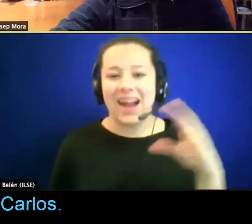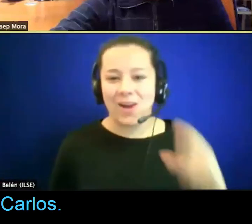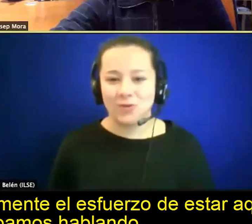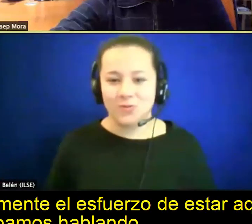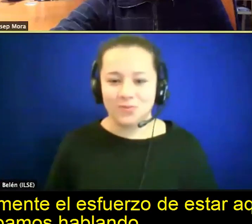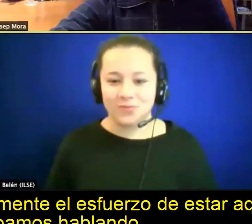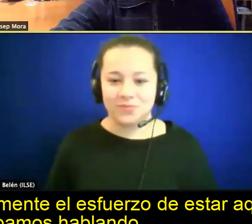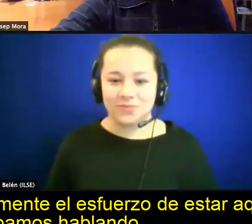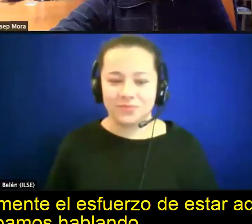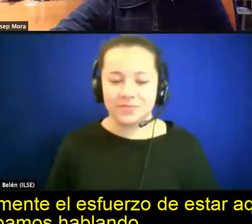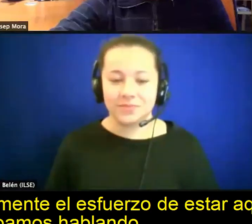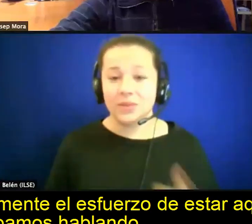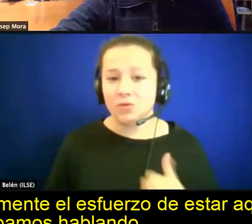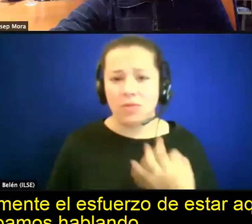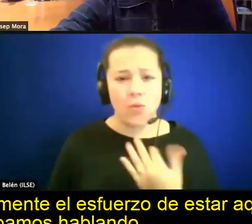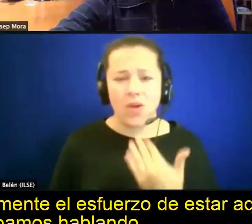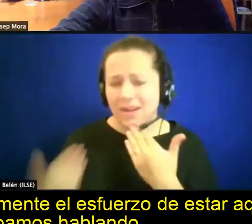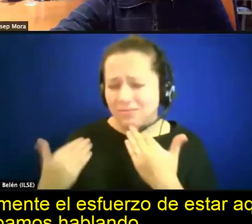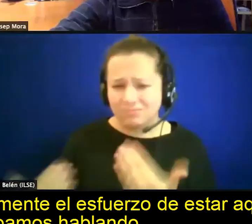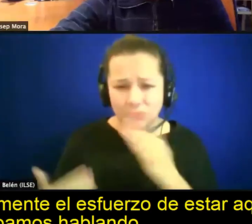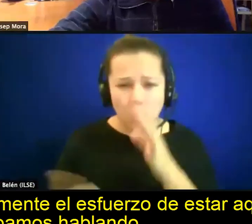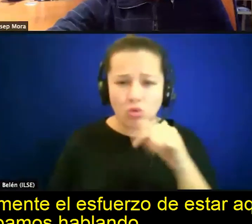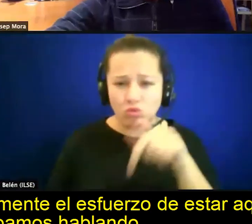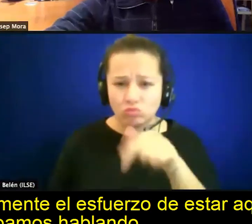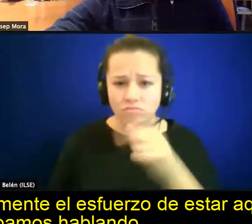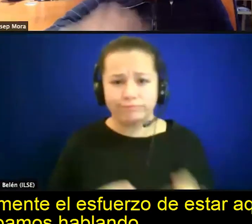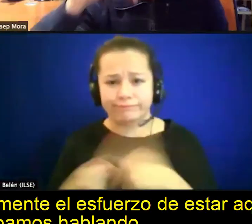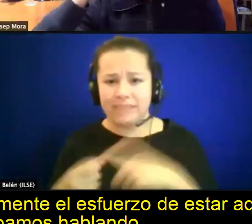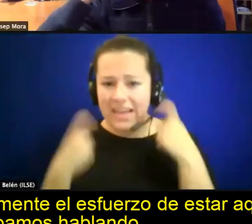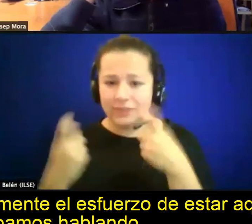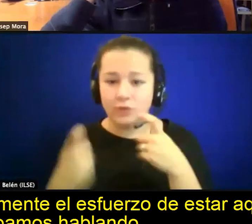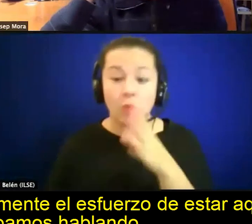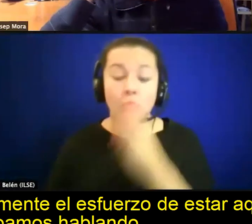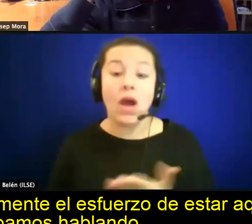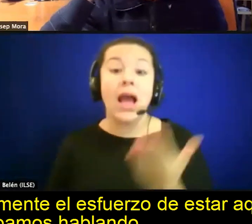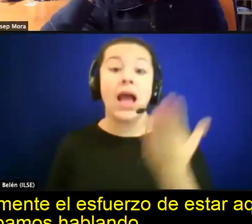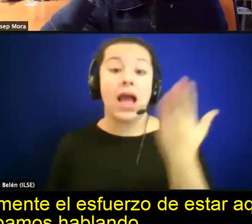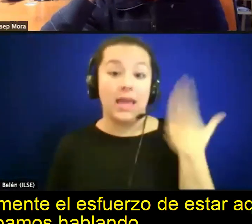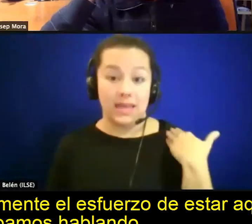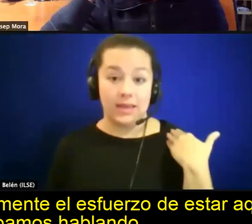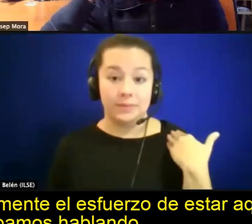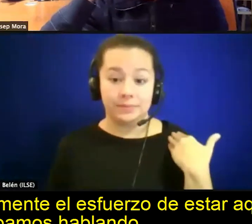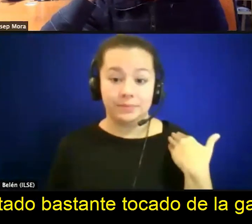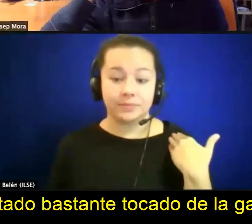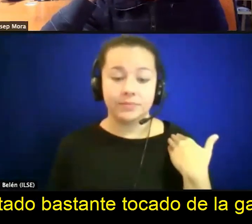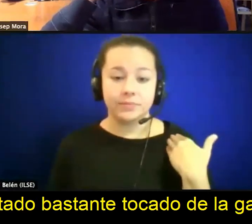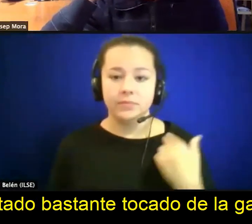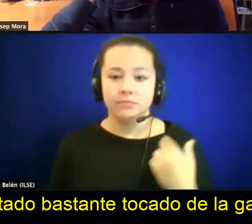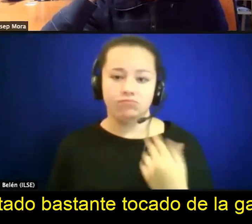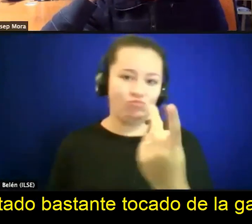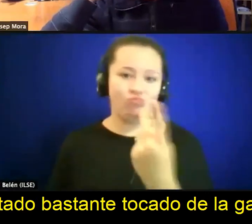tengo que agradecer enormemente el esfuerzo de estar aquí porque ayer estábamos hablando, nos